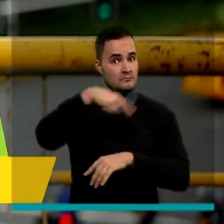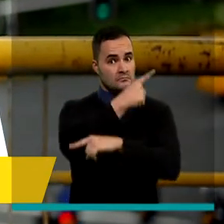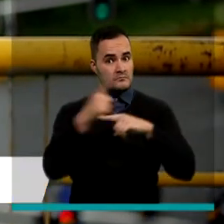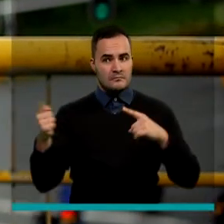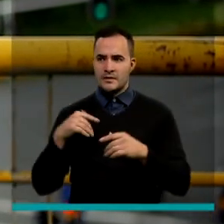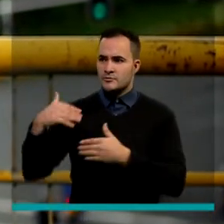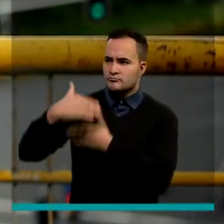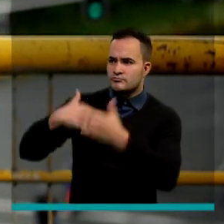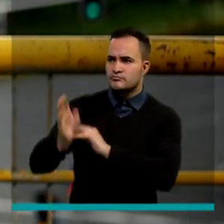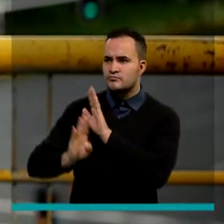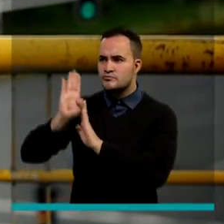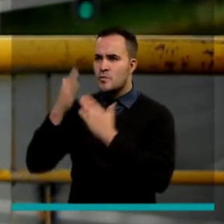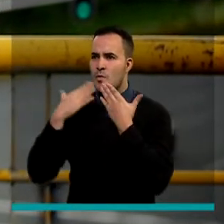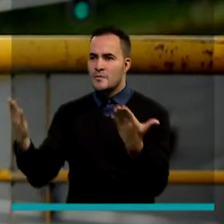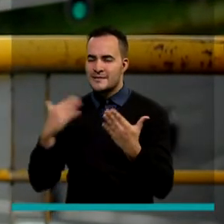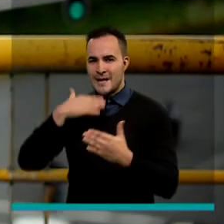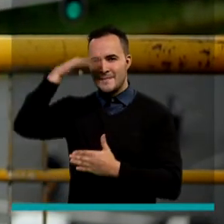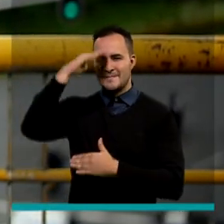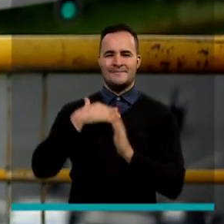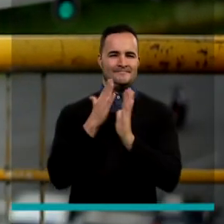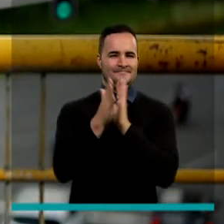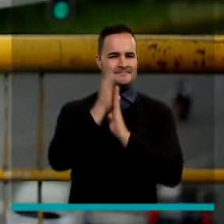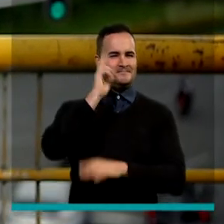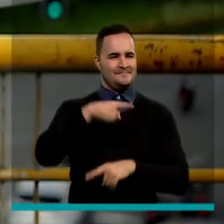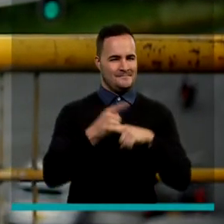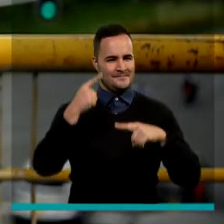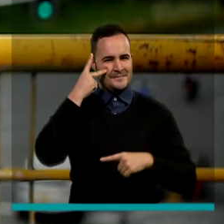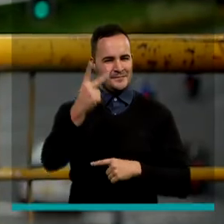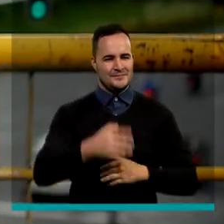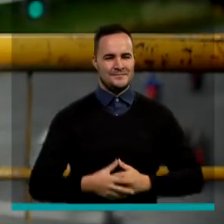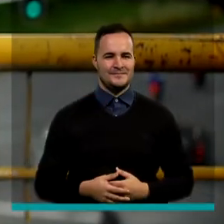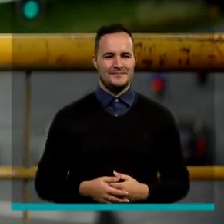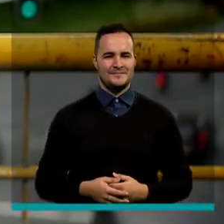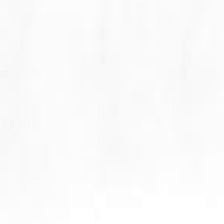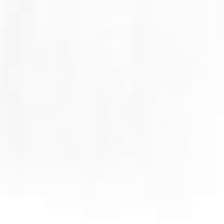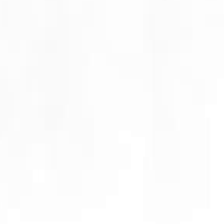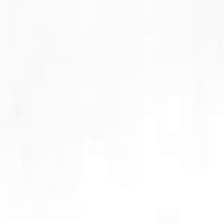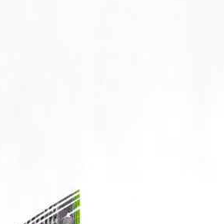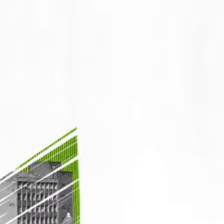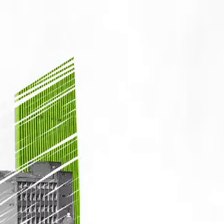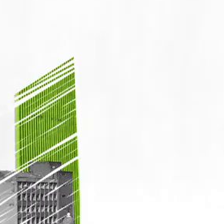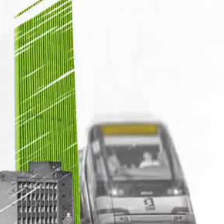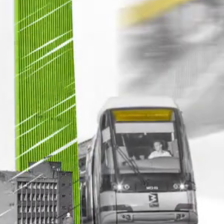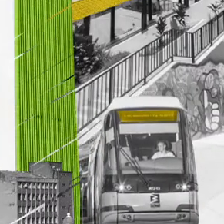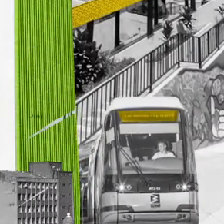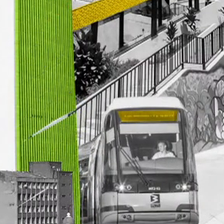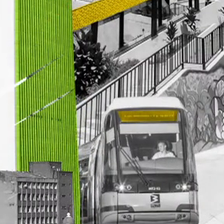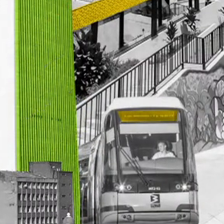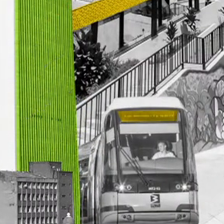semana con más noticias e historias de Medellín Futuro. Thank you.